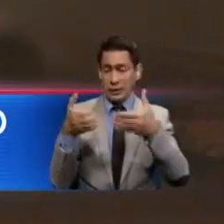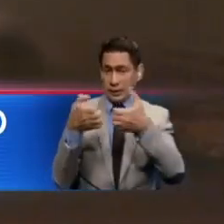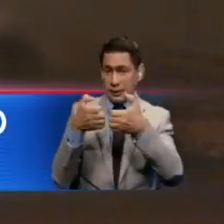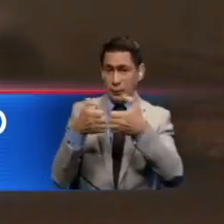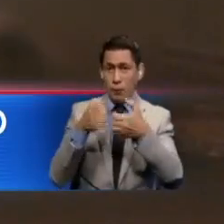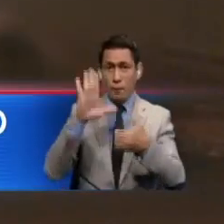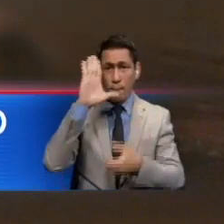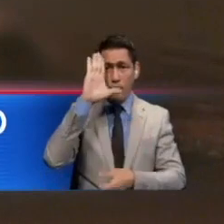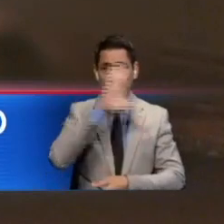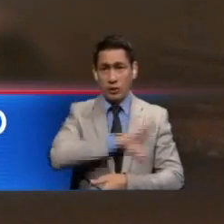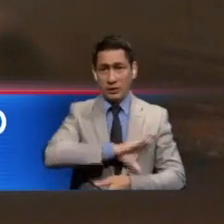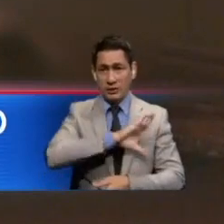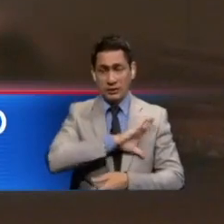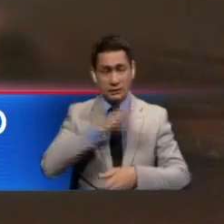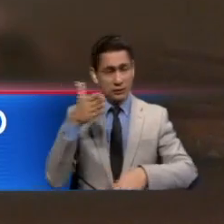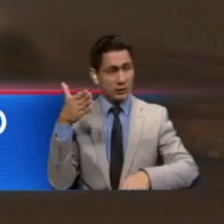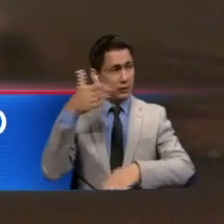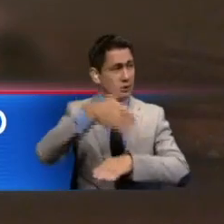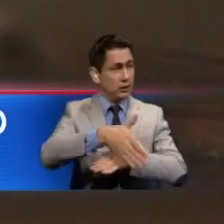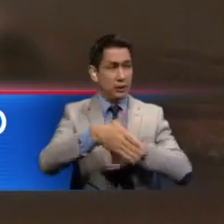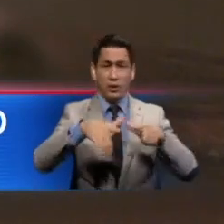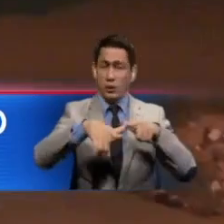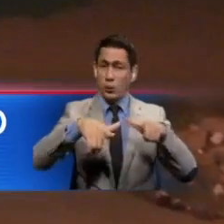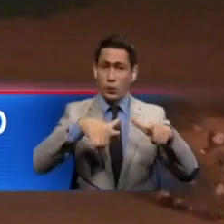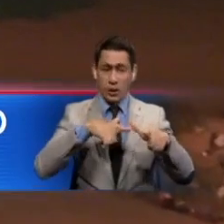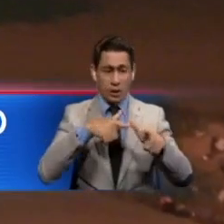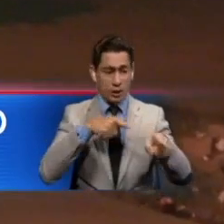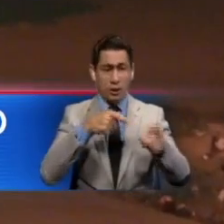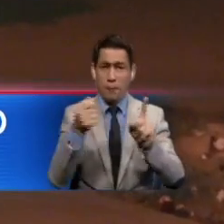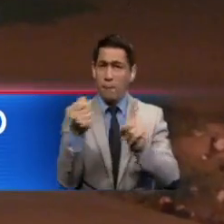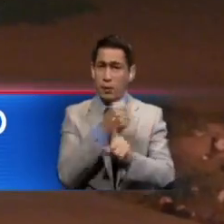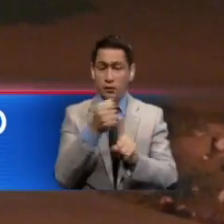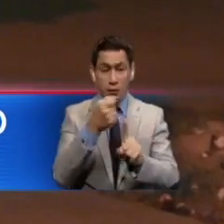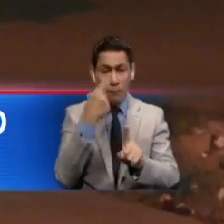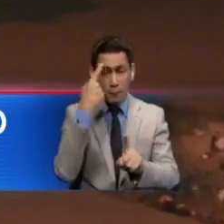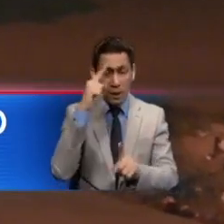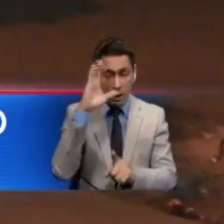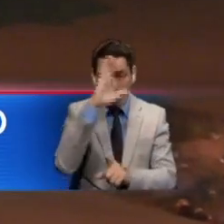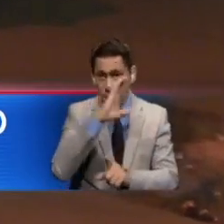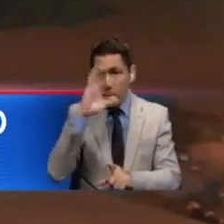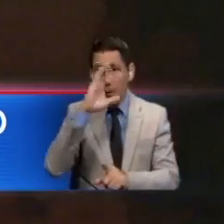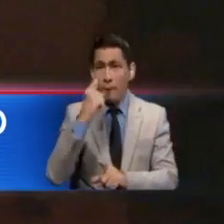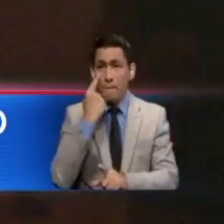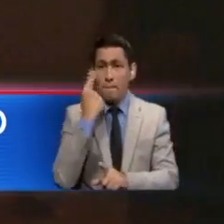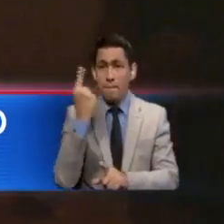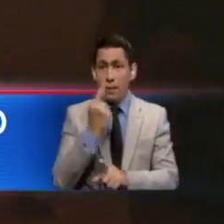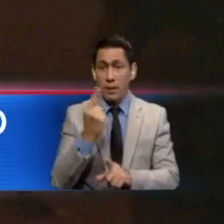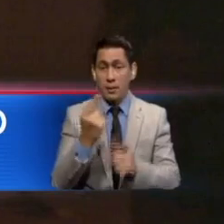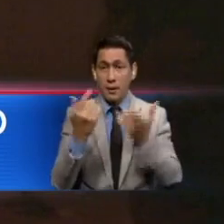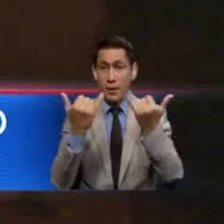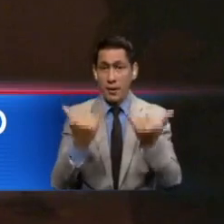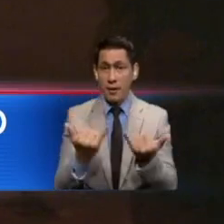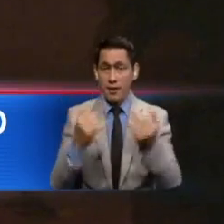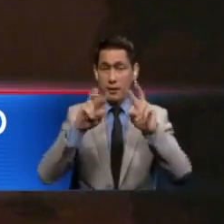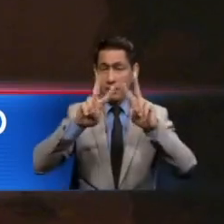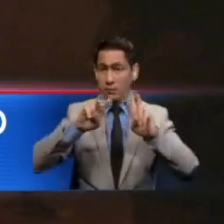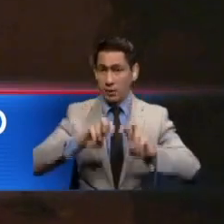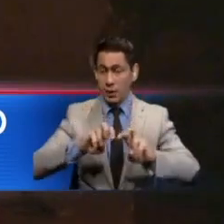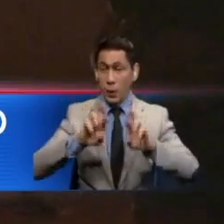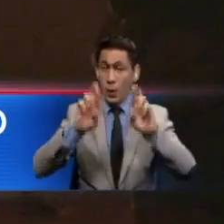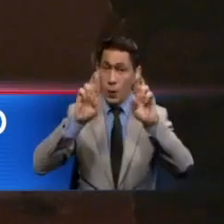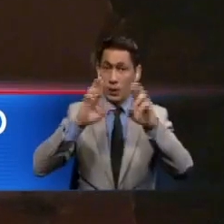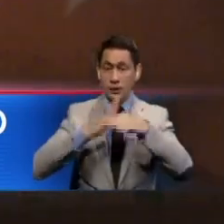policiales llegaron al sitio del ataque avala para recoger evidencias y empezar las investigaciones que